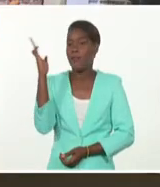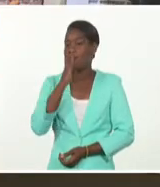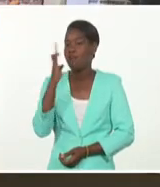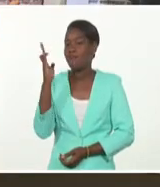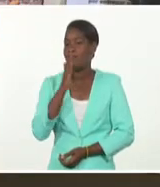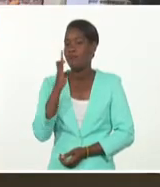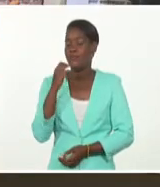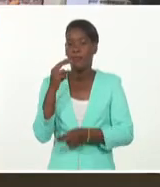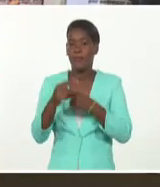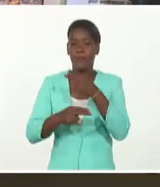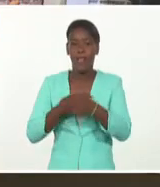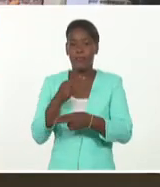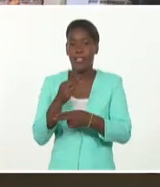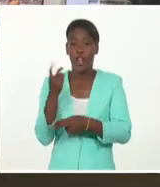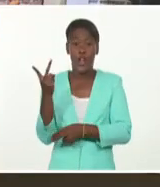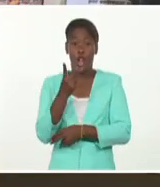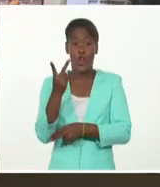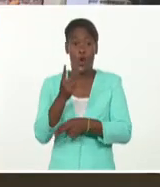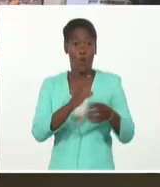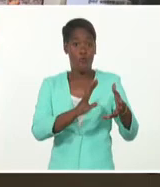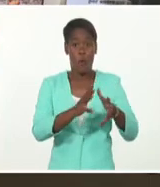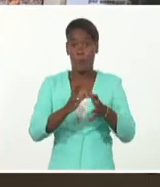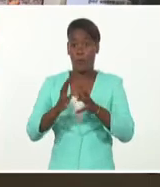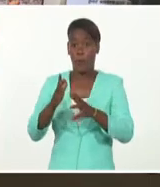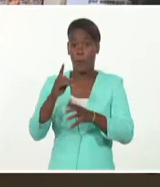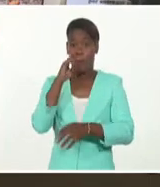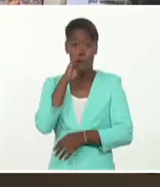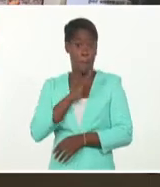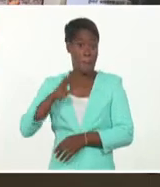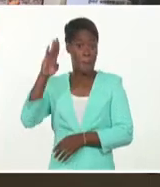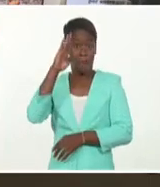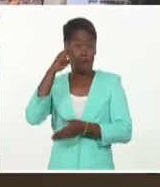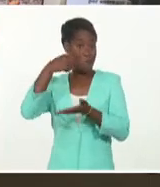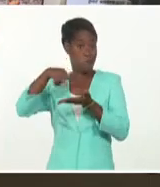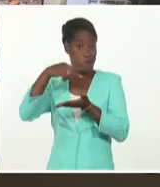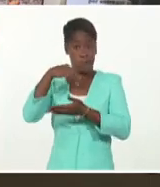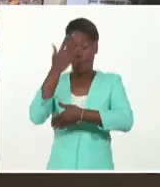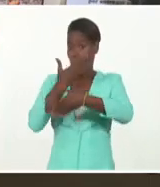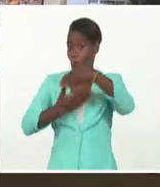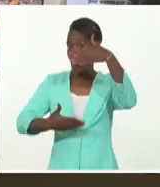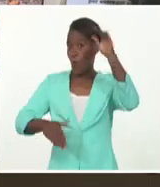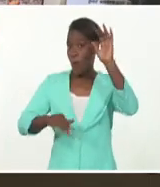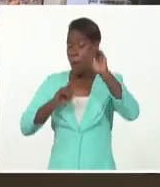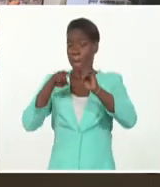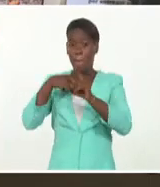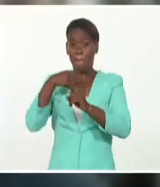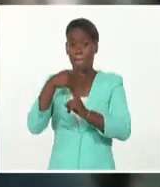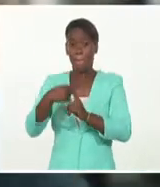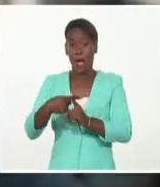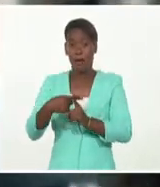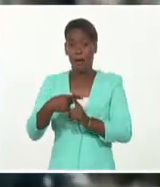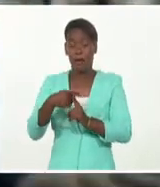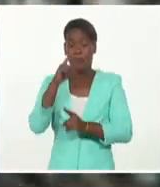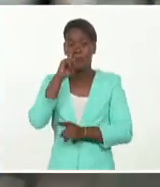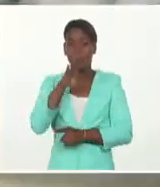que vamos a hacer Cremata y yo, con una de las grandes escuelas que me formó, la Escuela Nacional de Ballet.